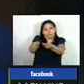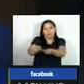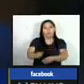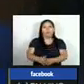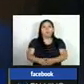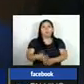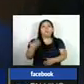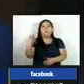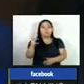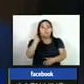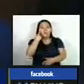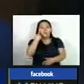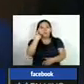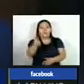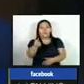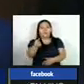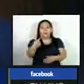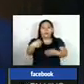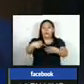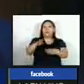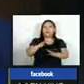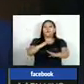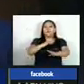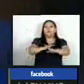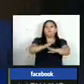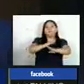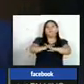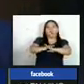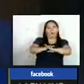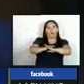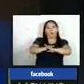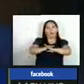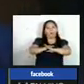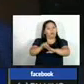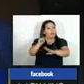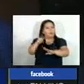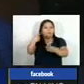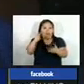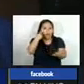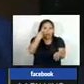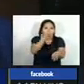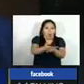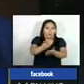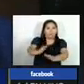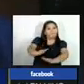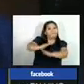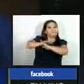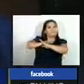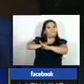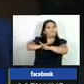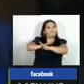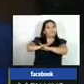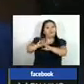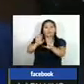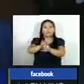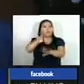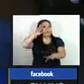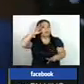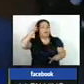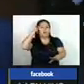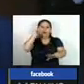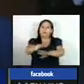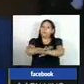demostrado algo que se llama legítima defensa putativa. Eso quedó acreditado y eso lleva a una exoneración